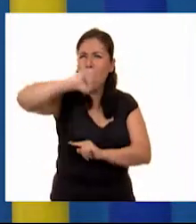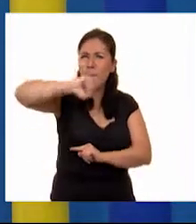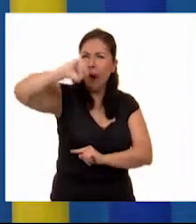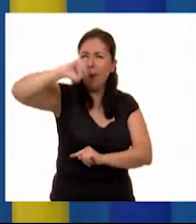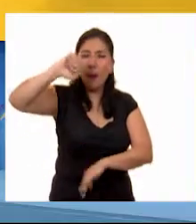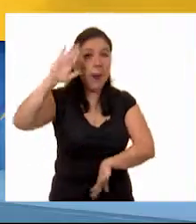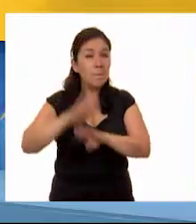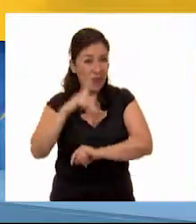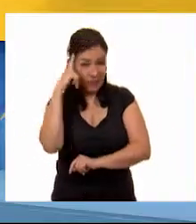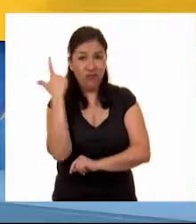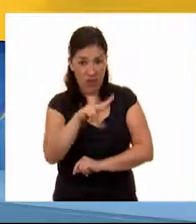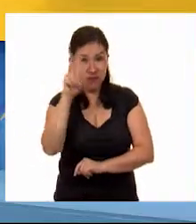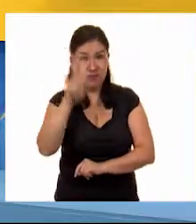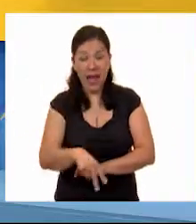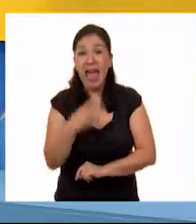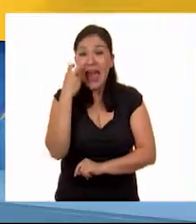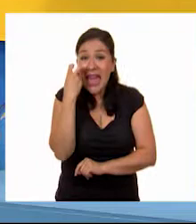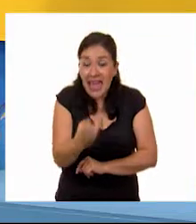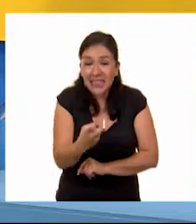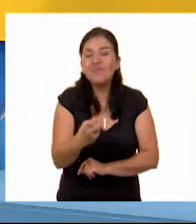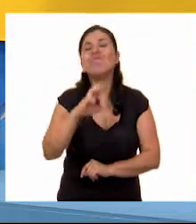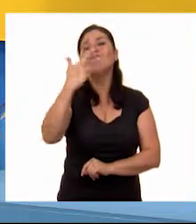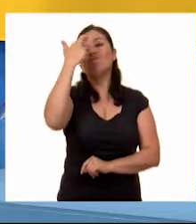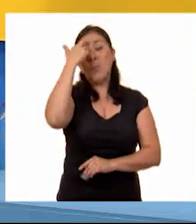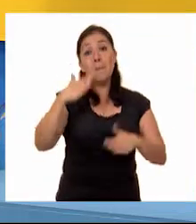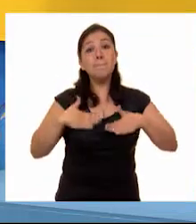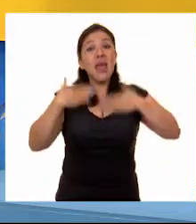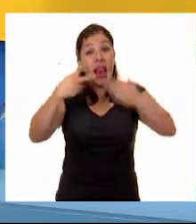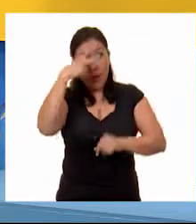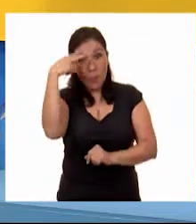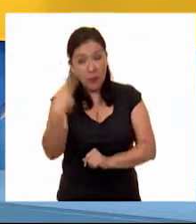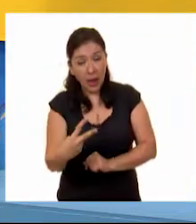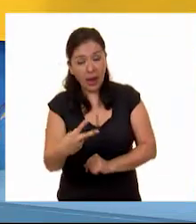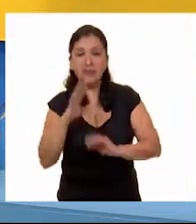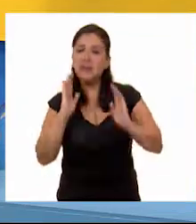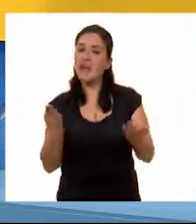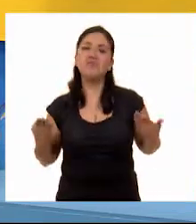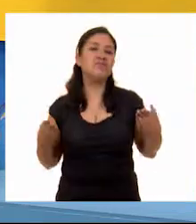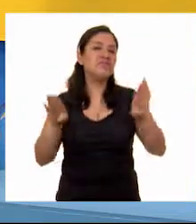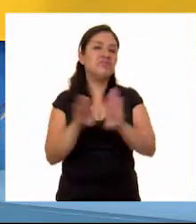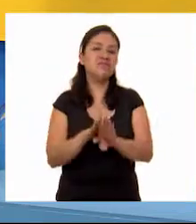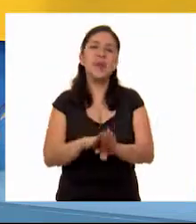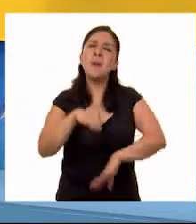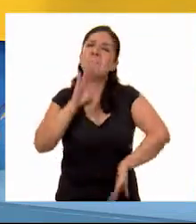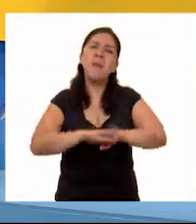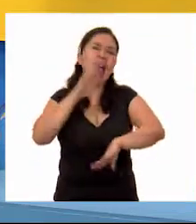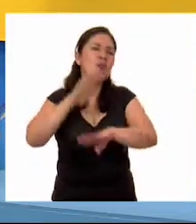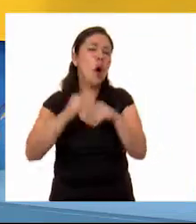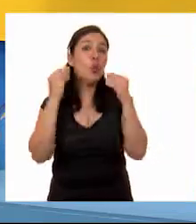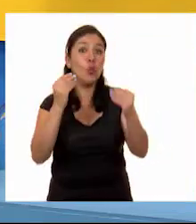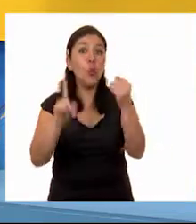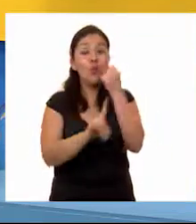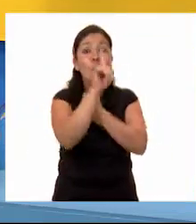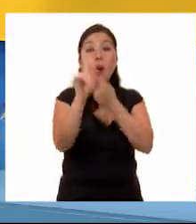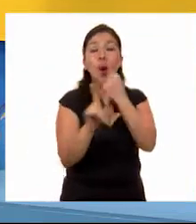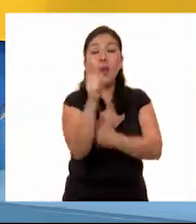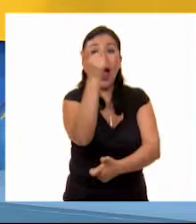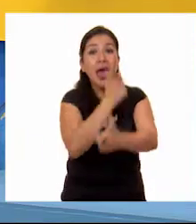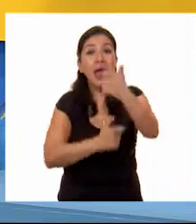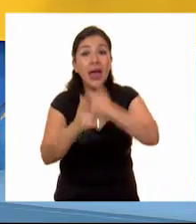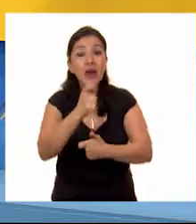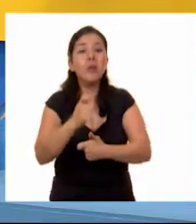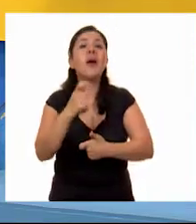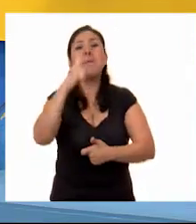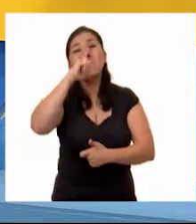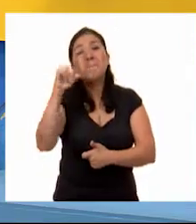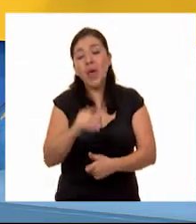drástica. Con esto, recordamos que el milagro mexicano cerró su etapa con múltiples y severas crisis económicas que afectaron la